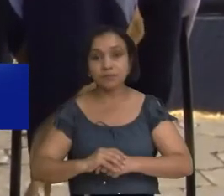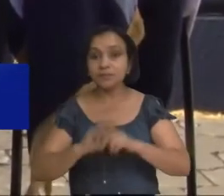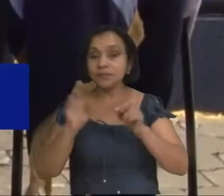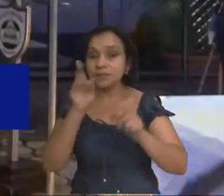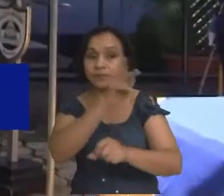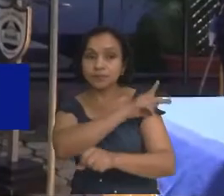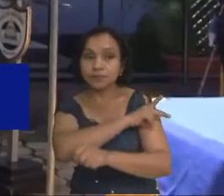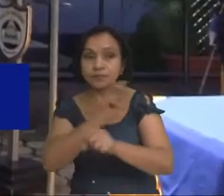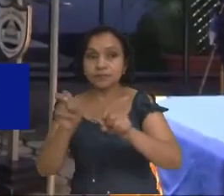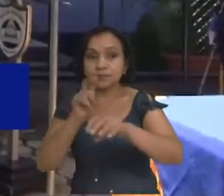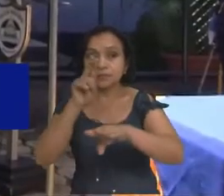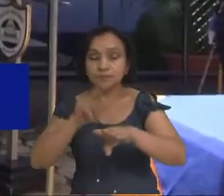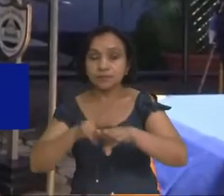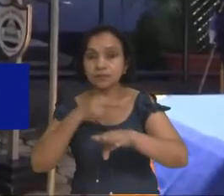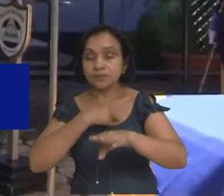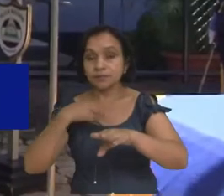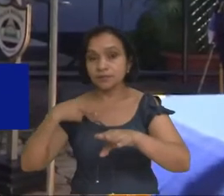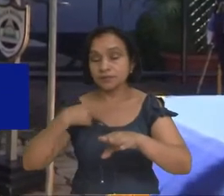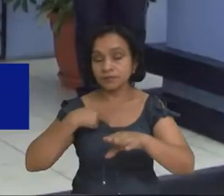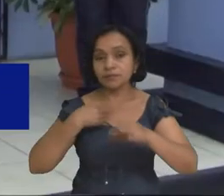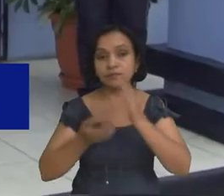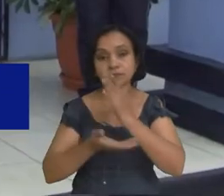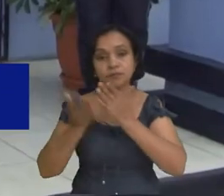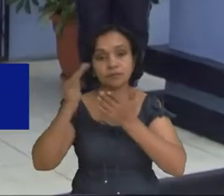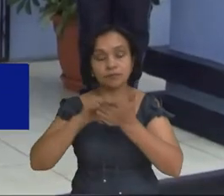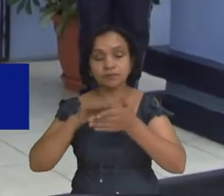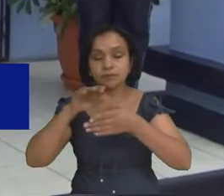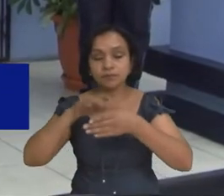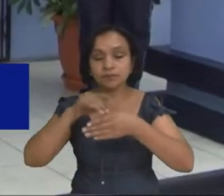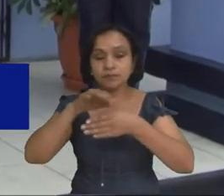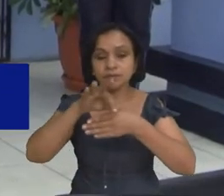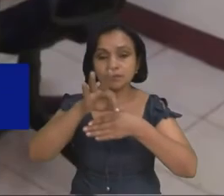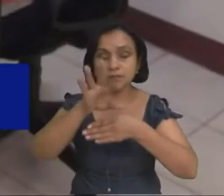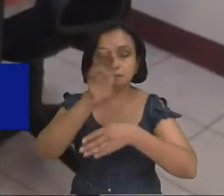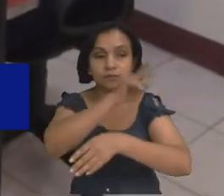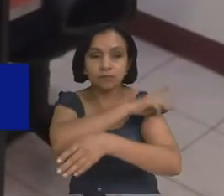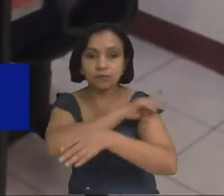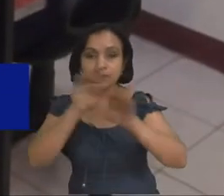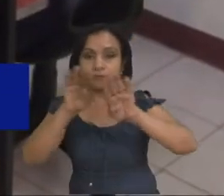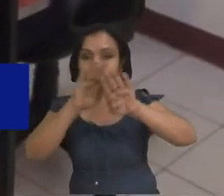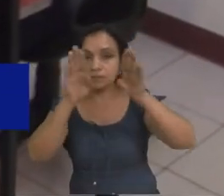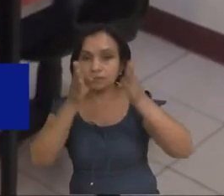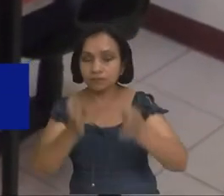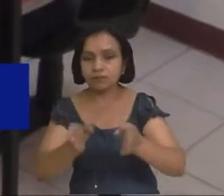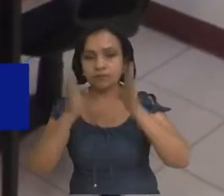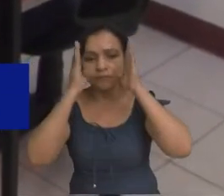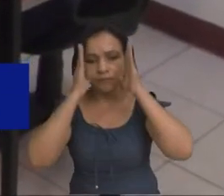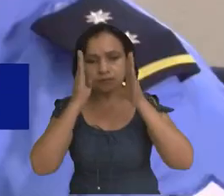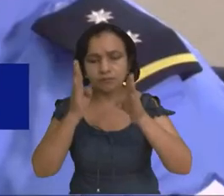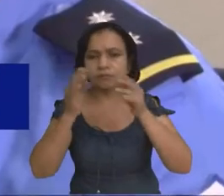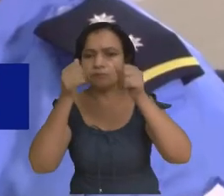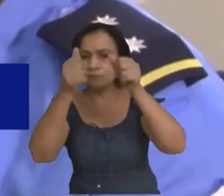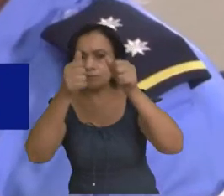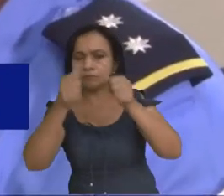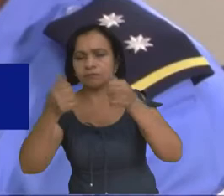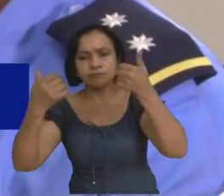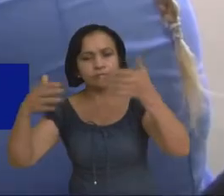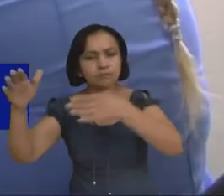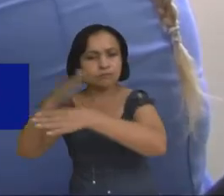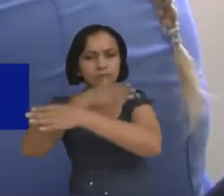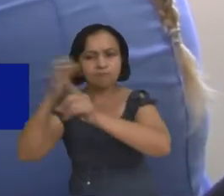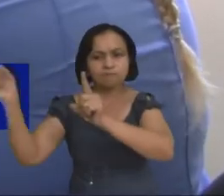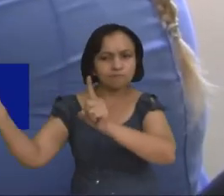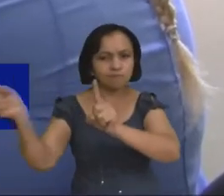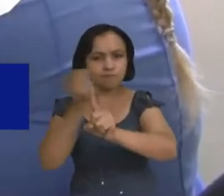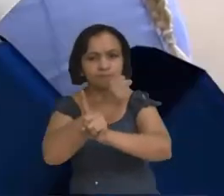Policía Nacional realiza el relanzamiento de las comisarías de la mujer, donde se atenderá denuncias de cualquier forma de ataque